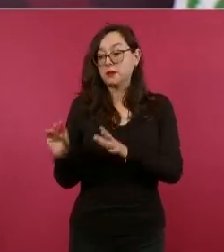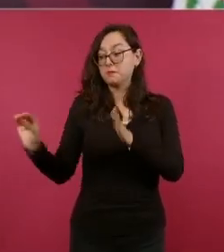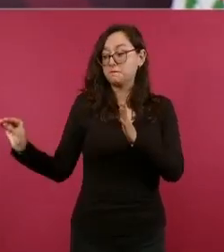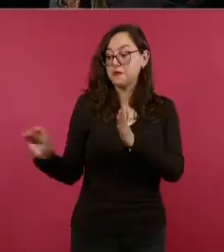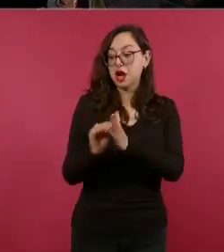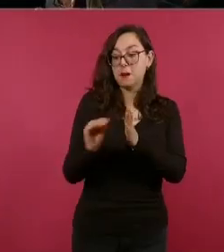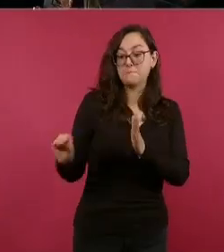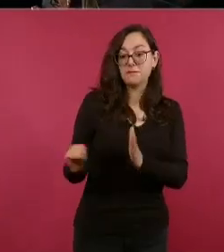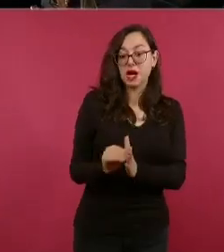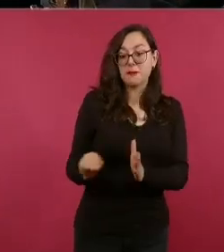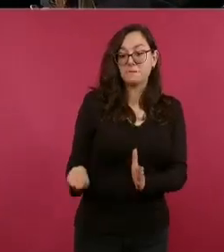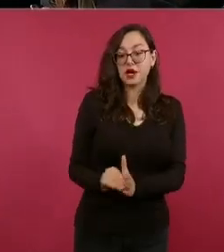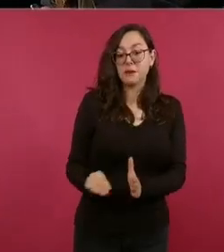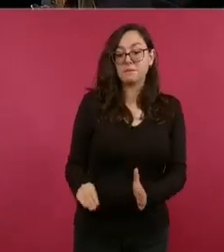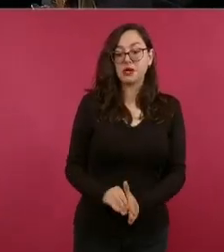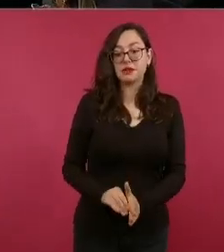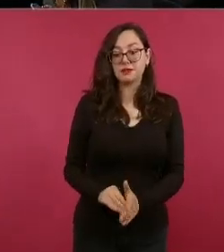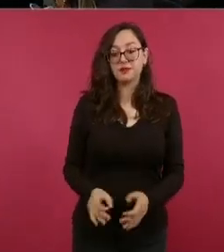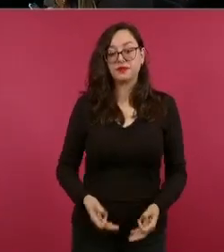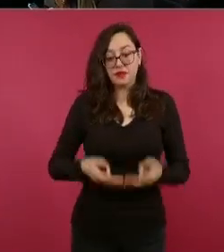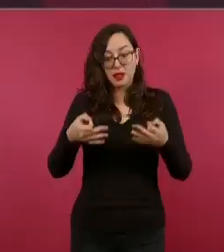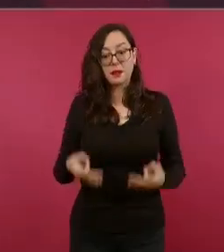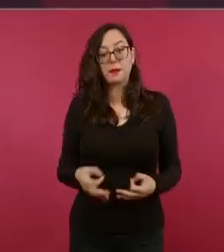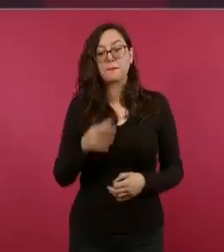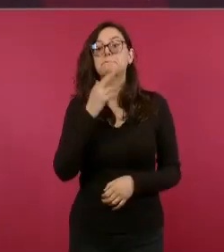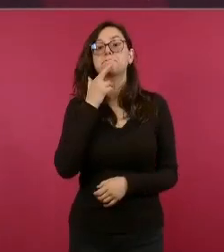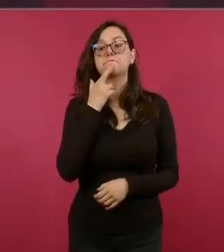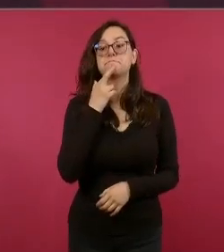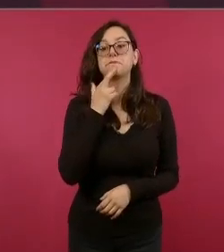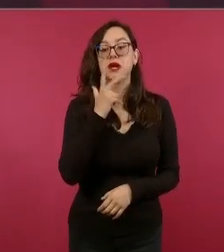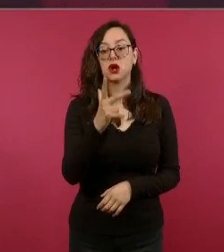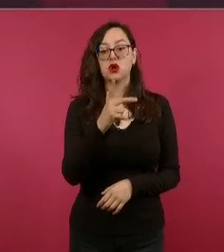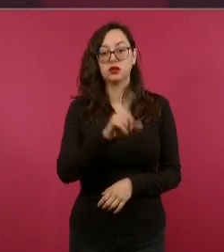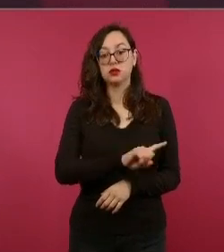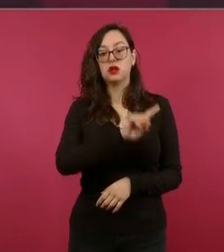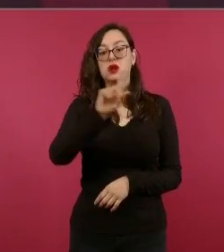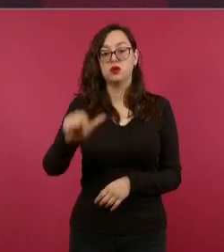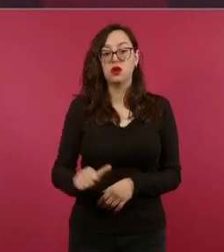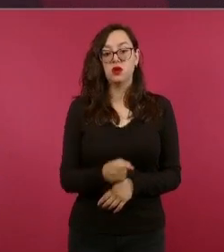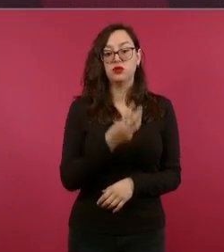tenía el primer tratado.